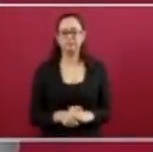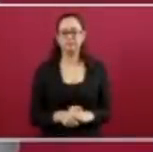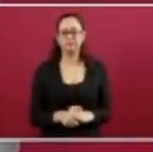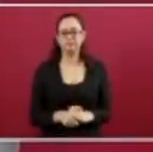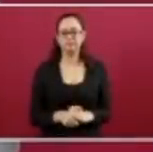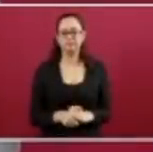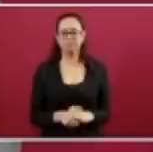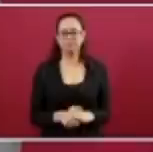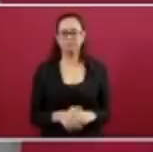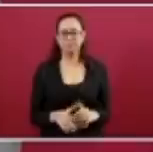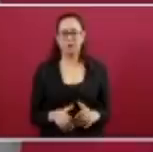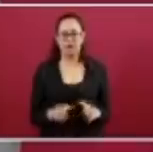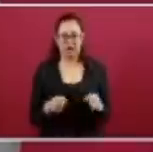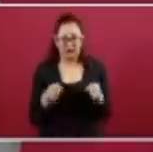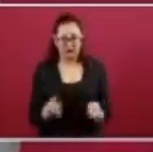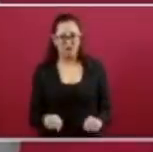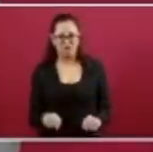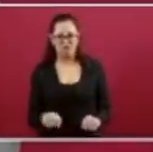imponer nada,